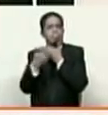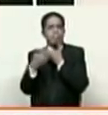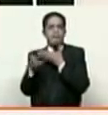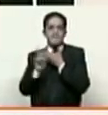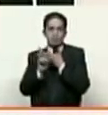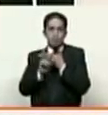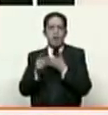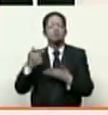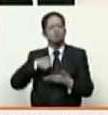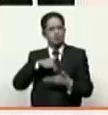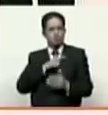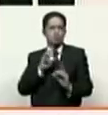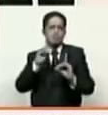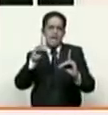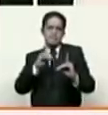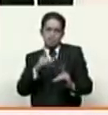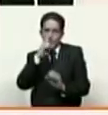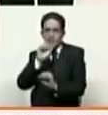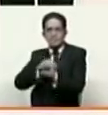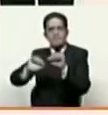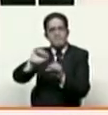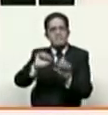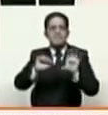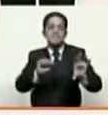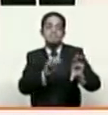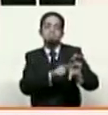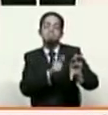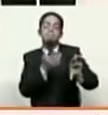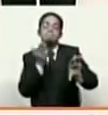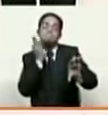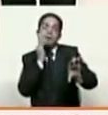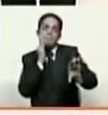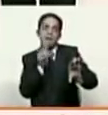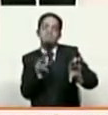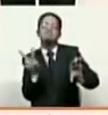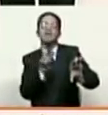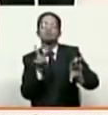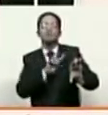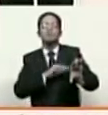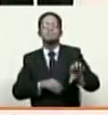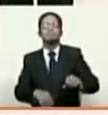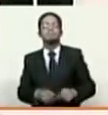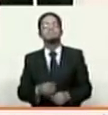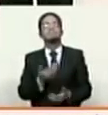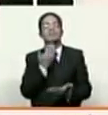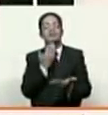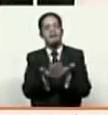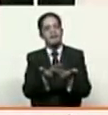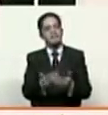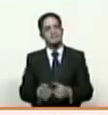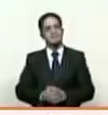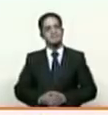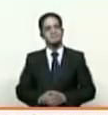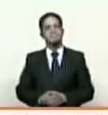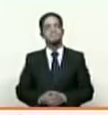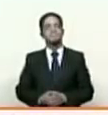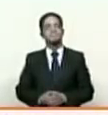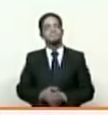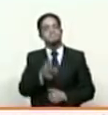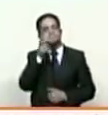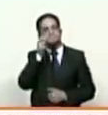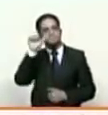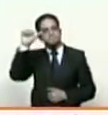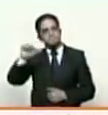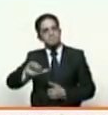que aquí estamos decididos a defenderla con amor profundo y pasión por Venezuela. Muchísimas gracias. Escuchaban las palabras